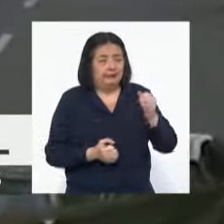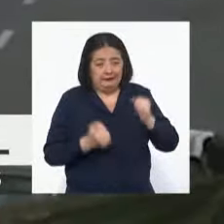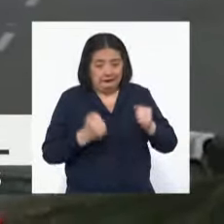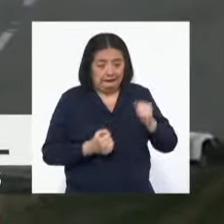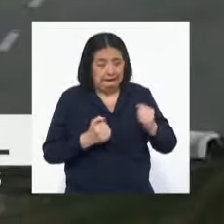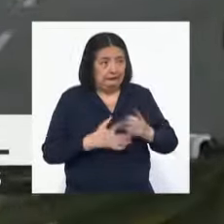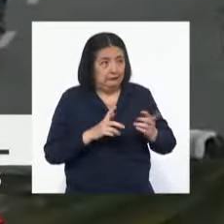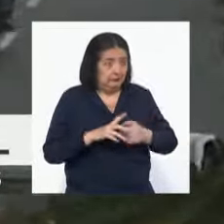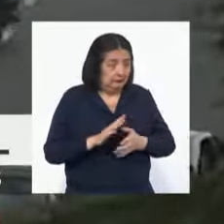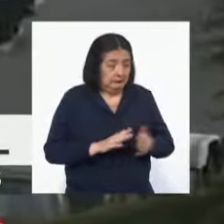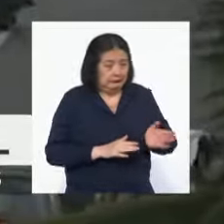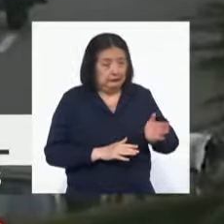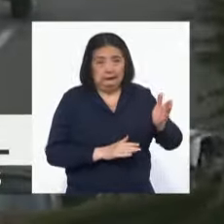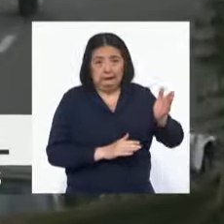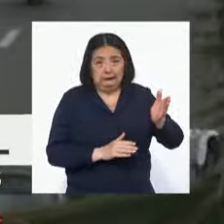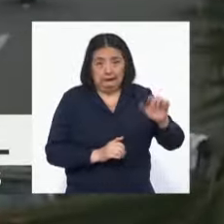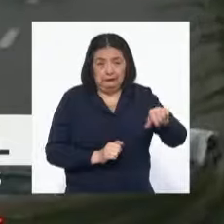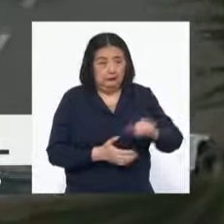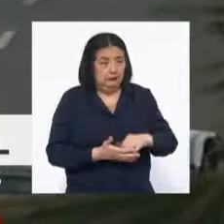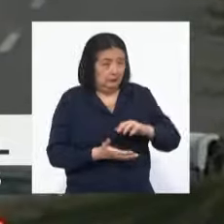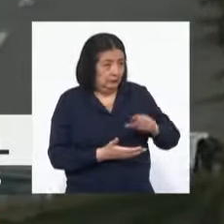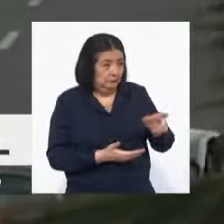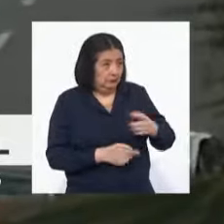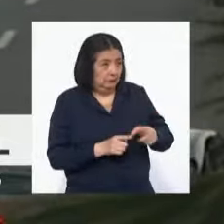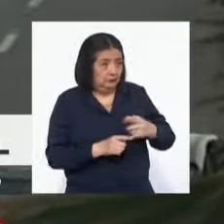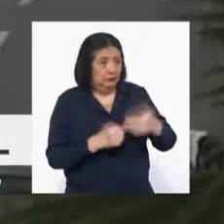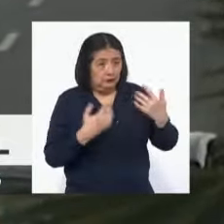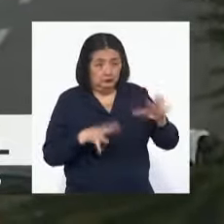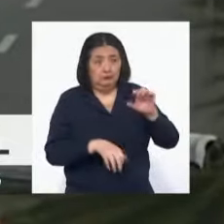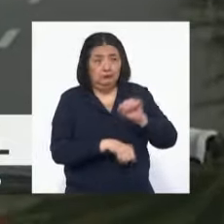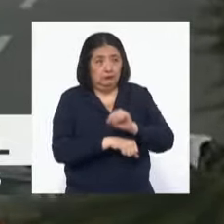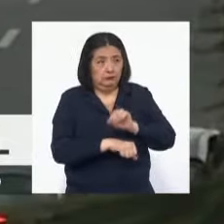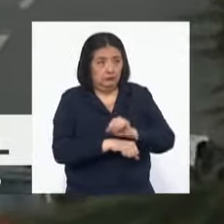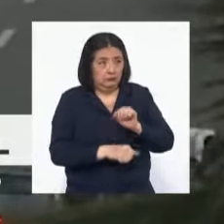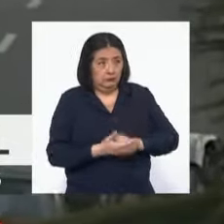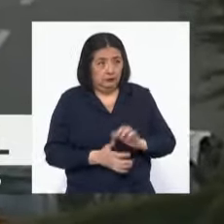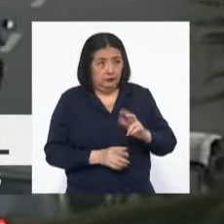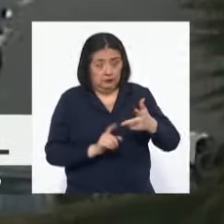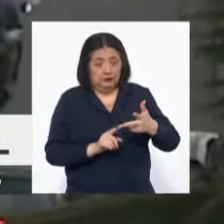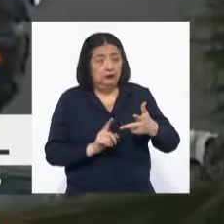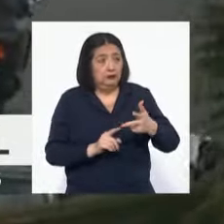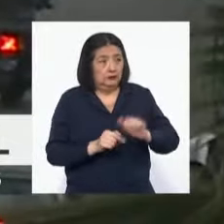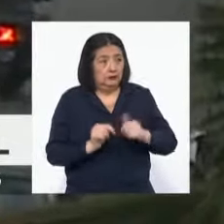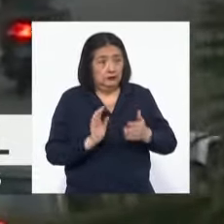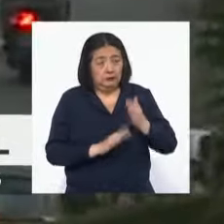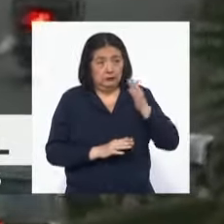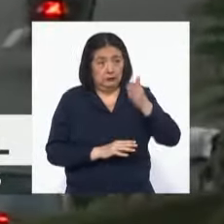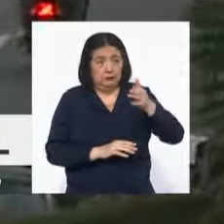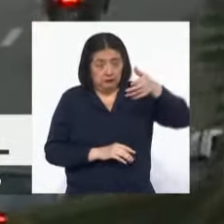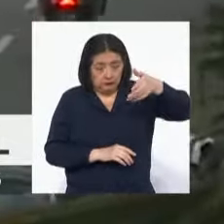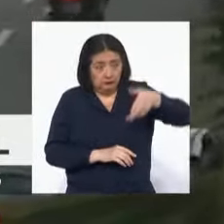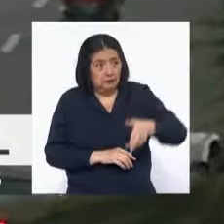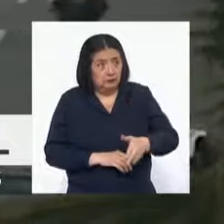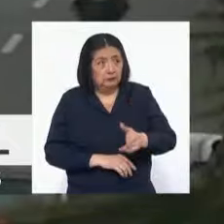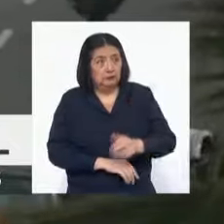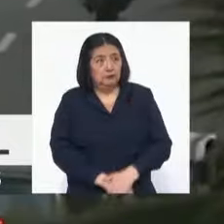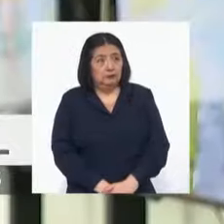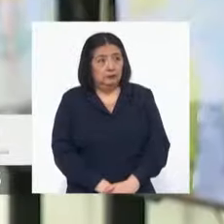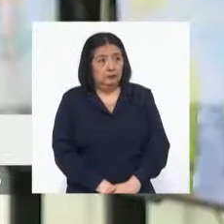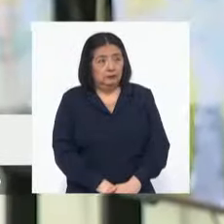corriendo por la alameda del Paseo de Héroes Navales, pero fueron capturados. El tercero huye con dirección al bypass de la vía